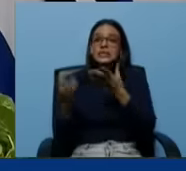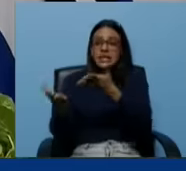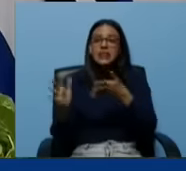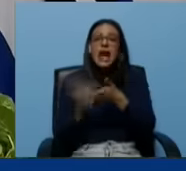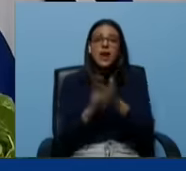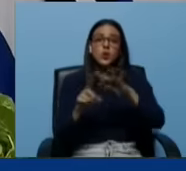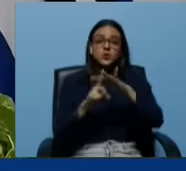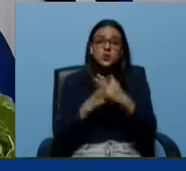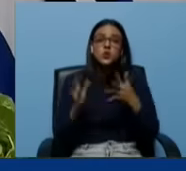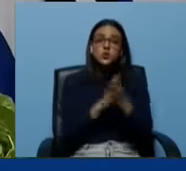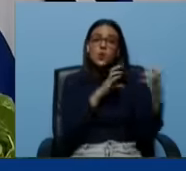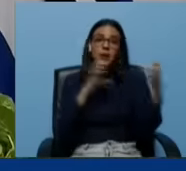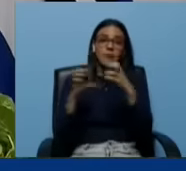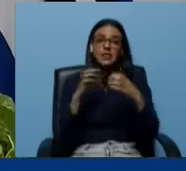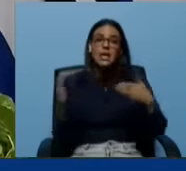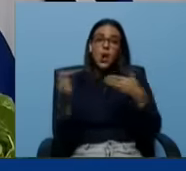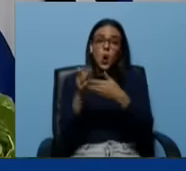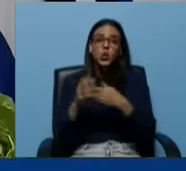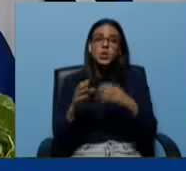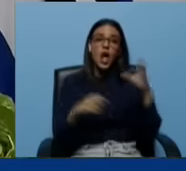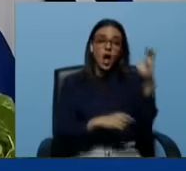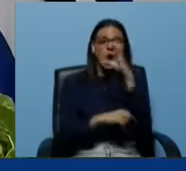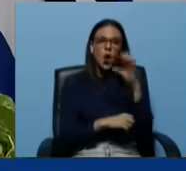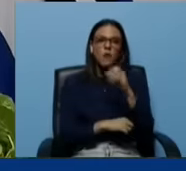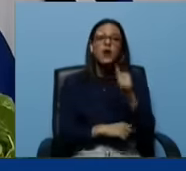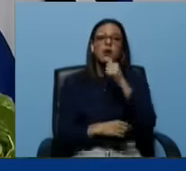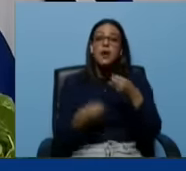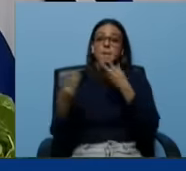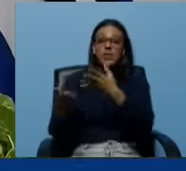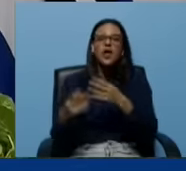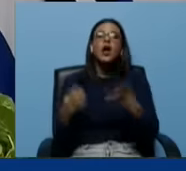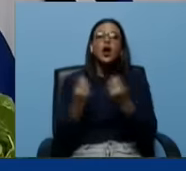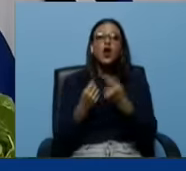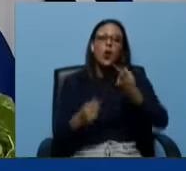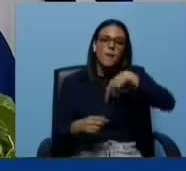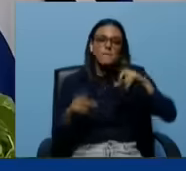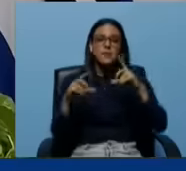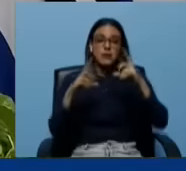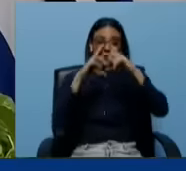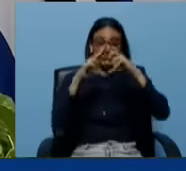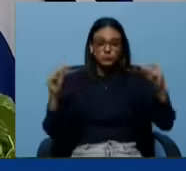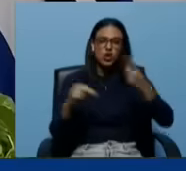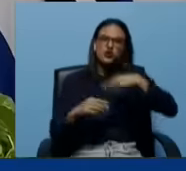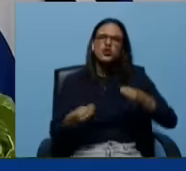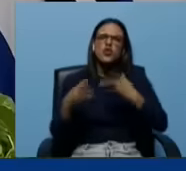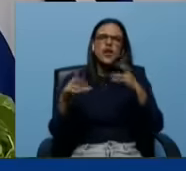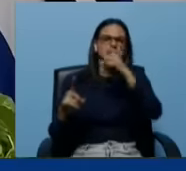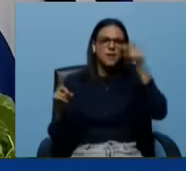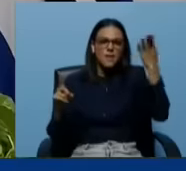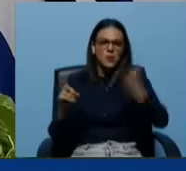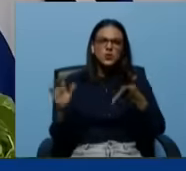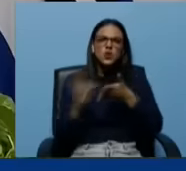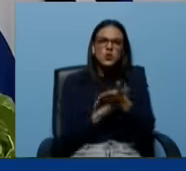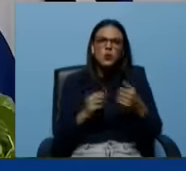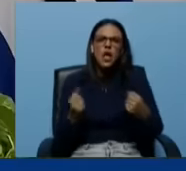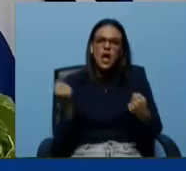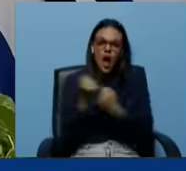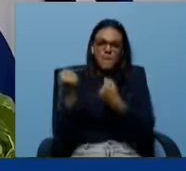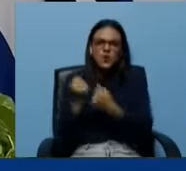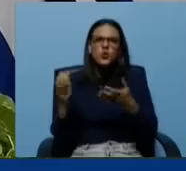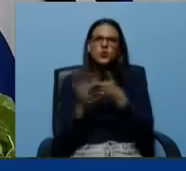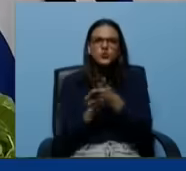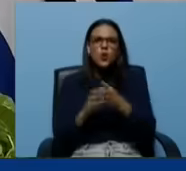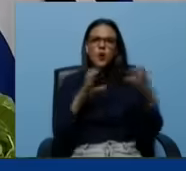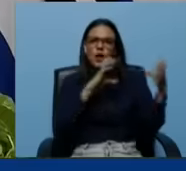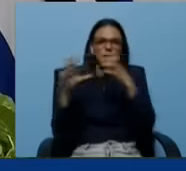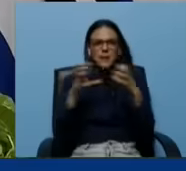batalla, van a contar con combatientes sandinistas acompañándolos en esa batalla.